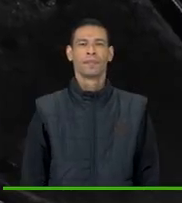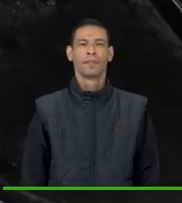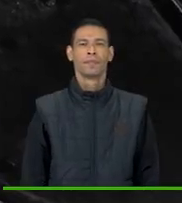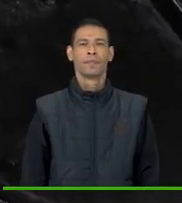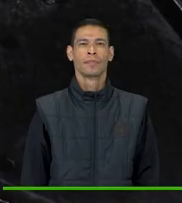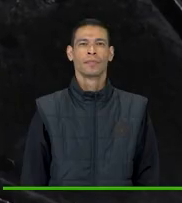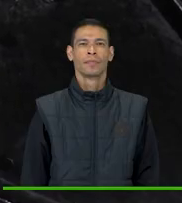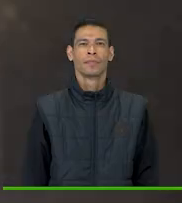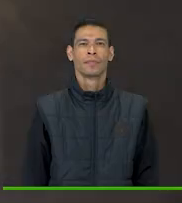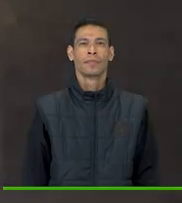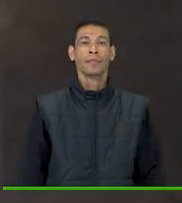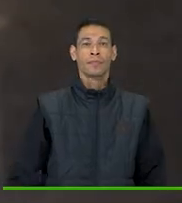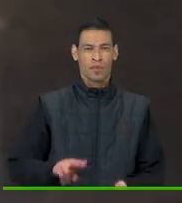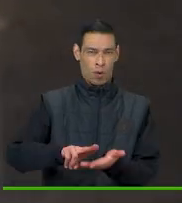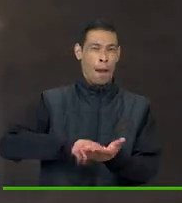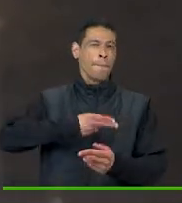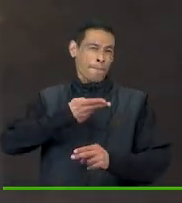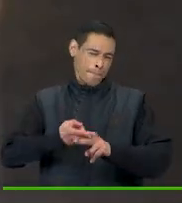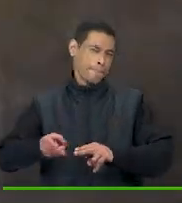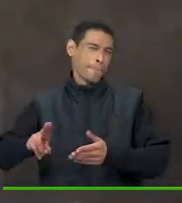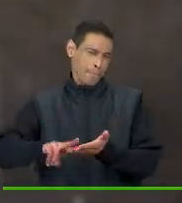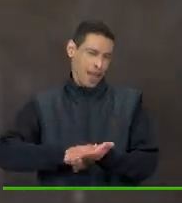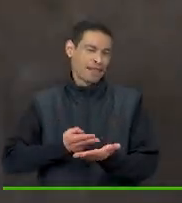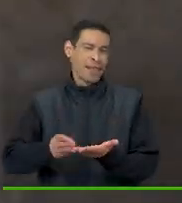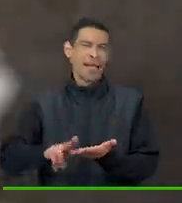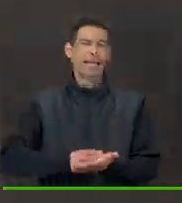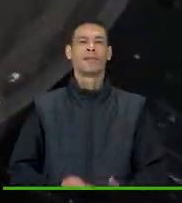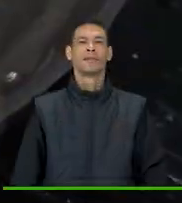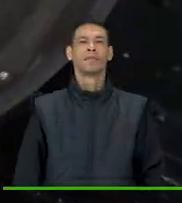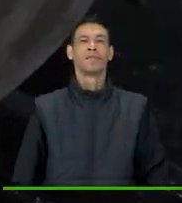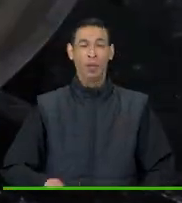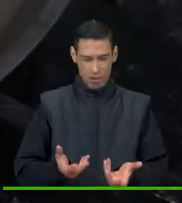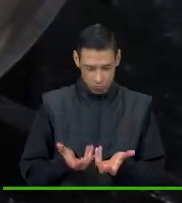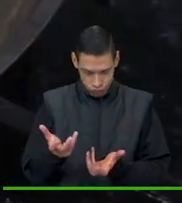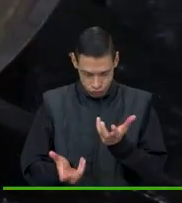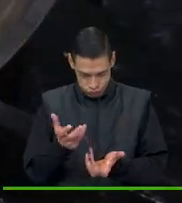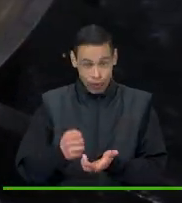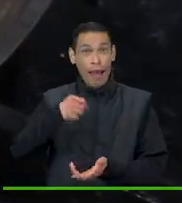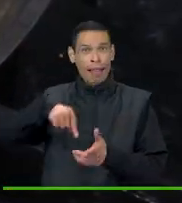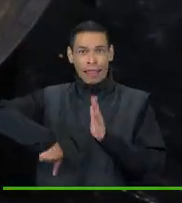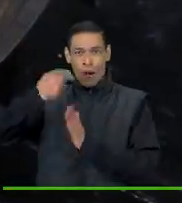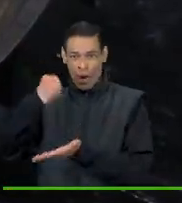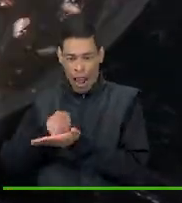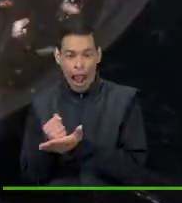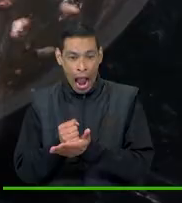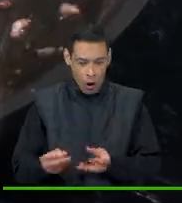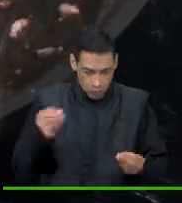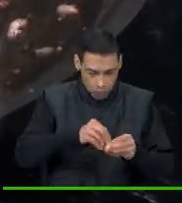mantequilla y inmediatamente vamos a colocarle el ajo, la cebolla